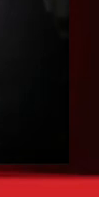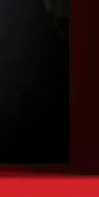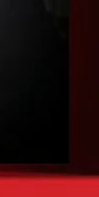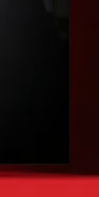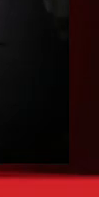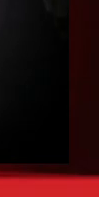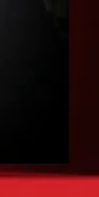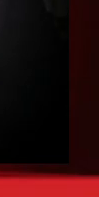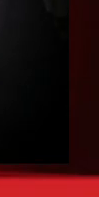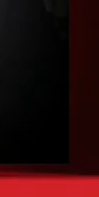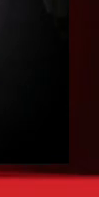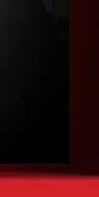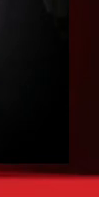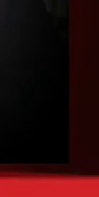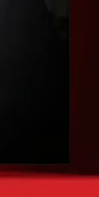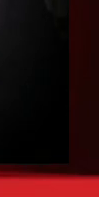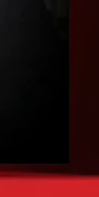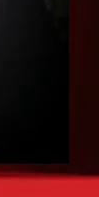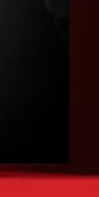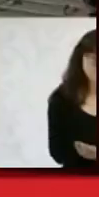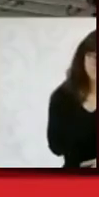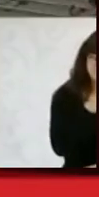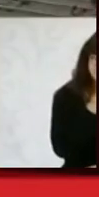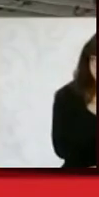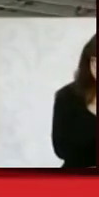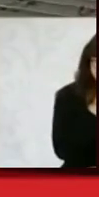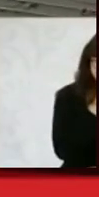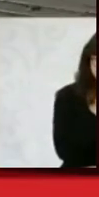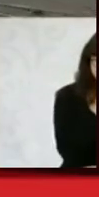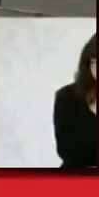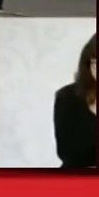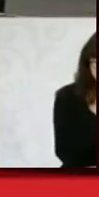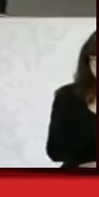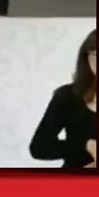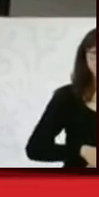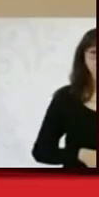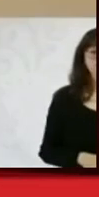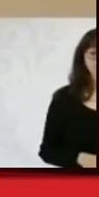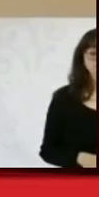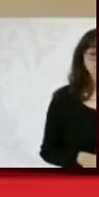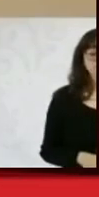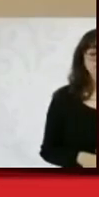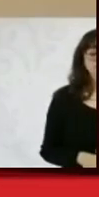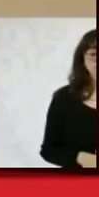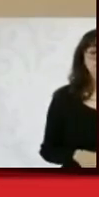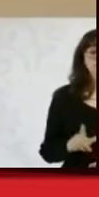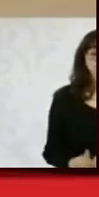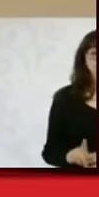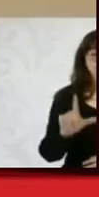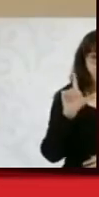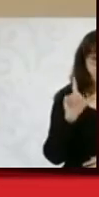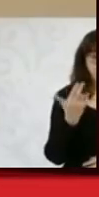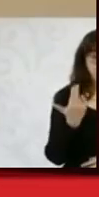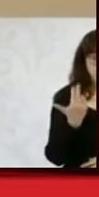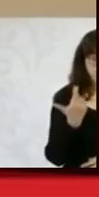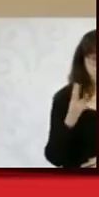fentanilo del 25%, del 10% a China. Hola, ¿qué tal? Bienvenidos a este nuevo video, este suceso que está dando la